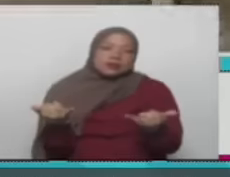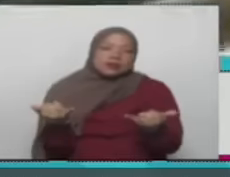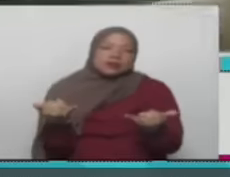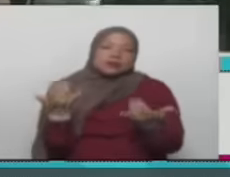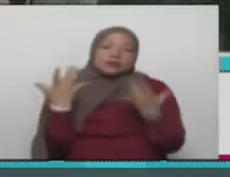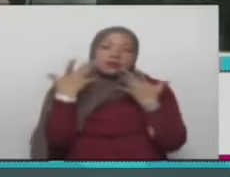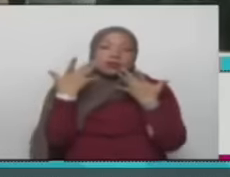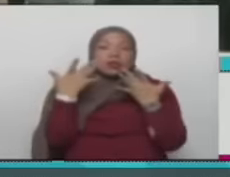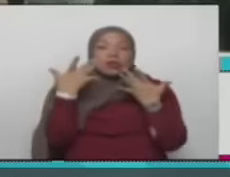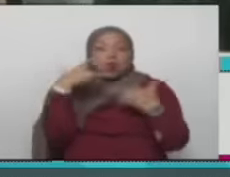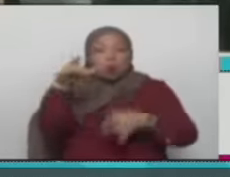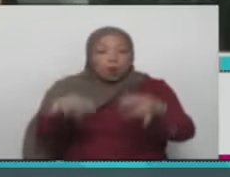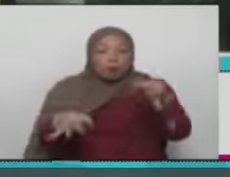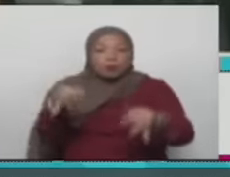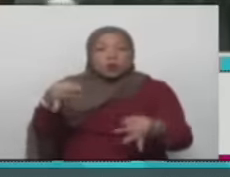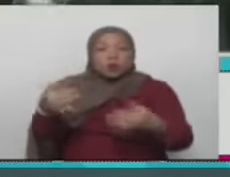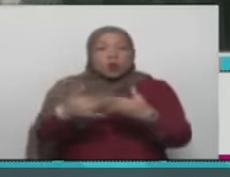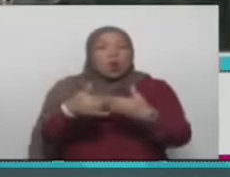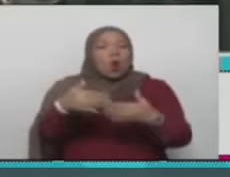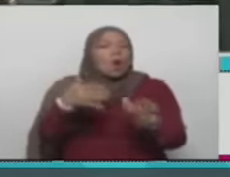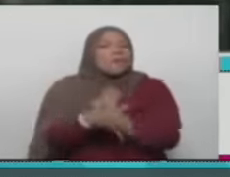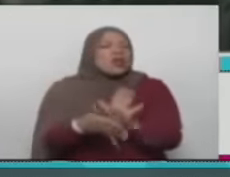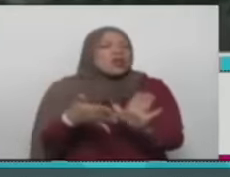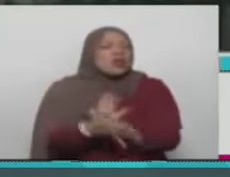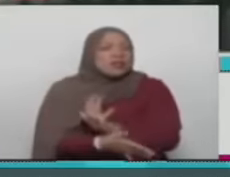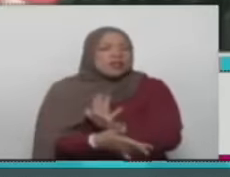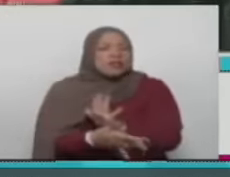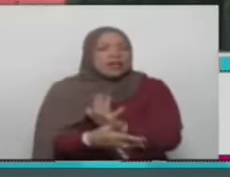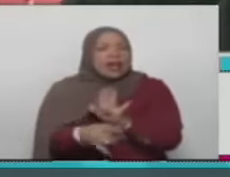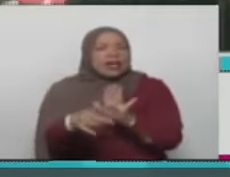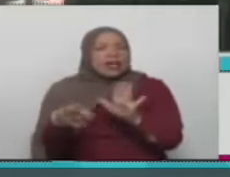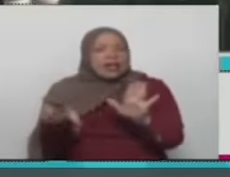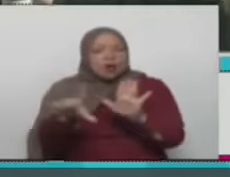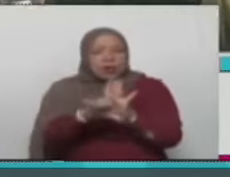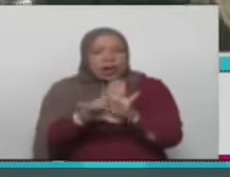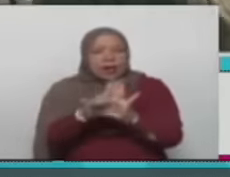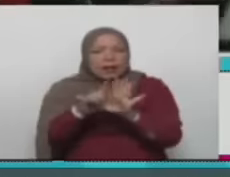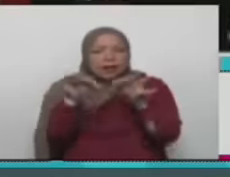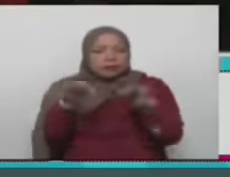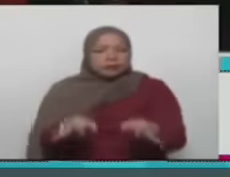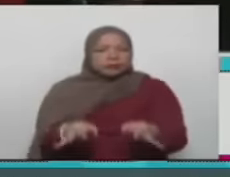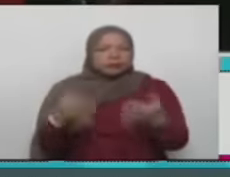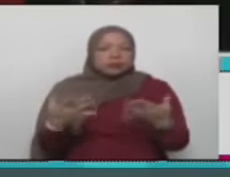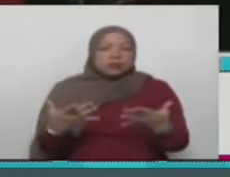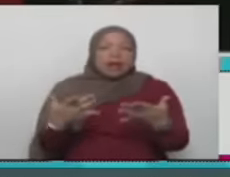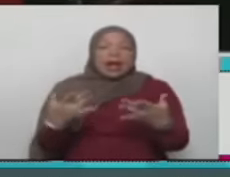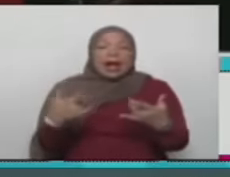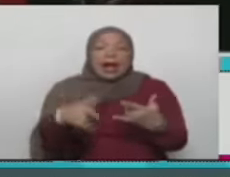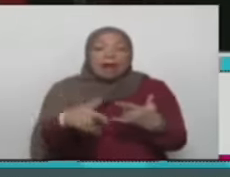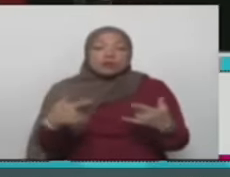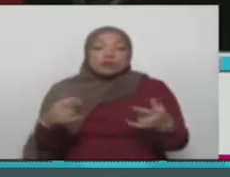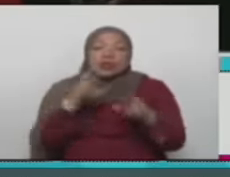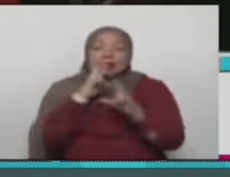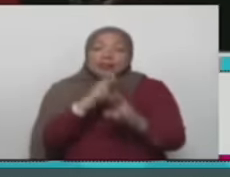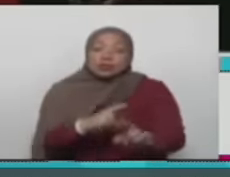contencioso, se dice contencioso porque es producto pues de una controversia